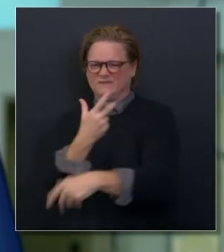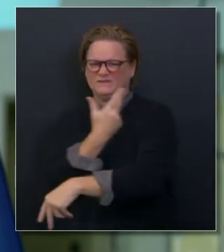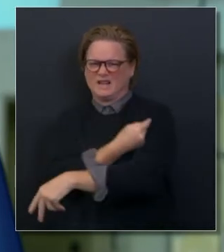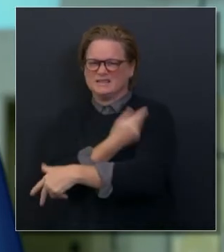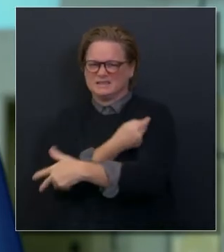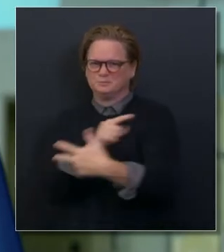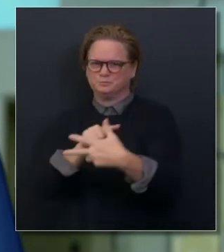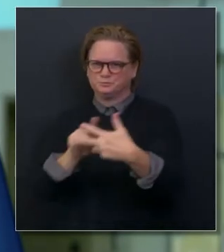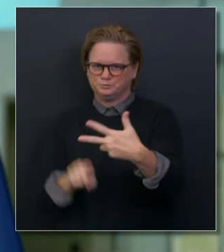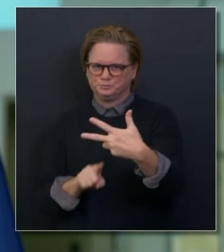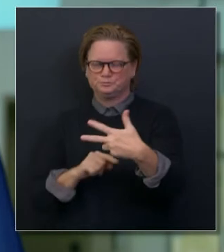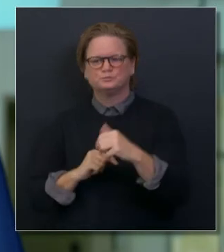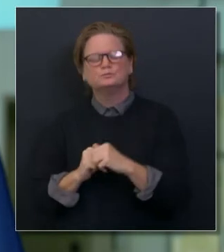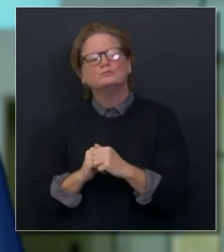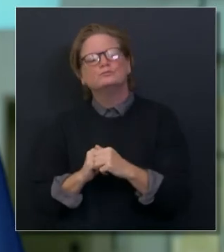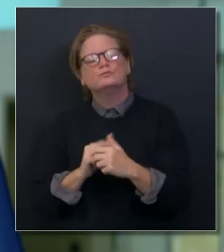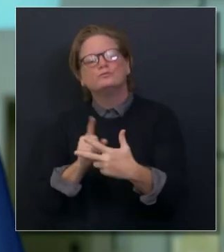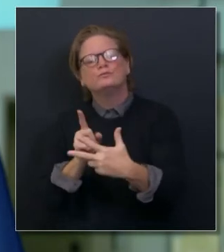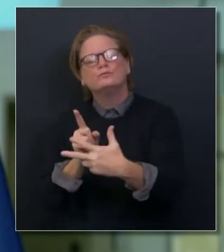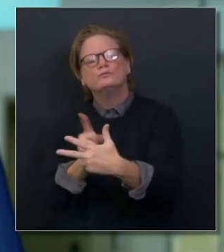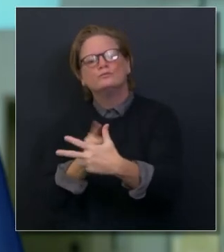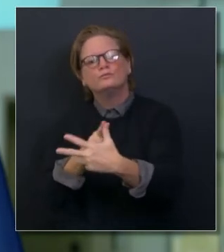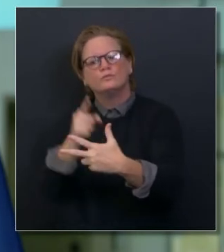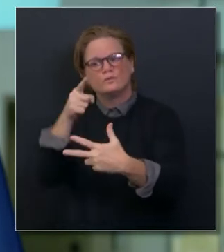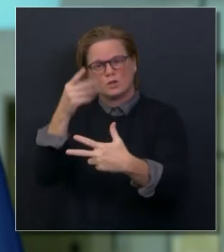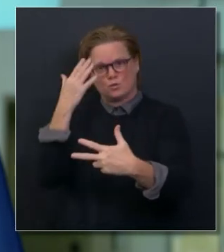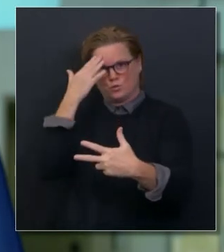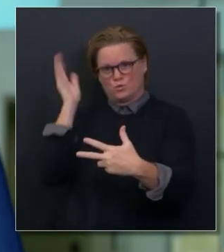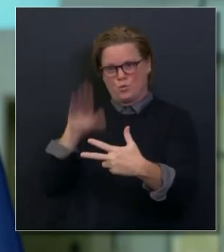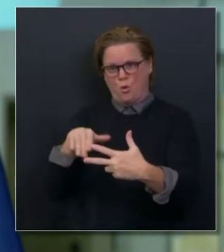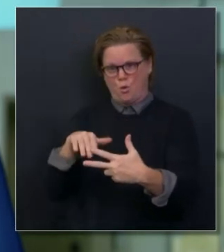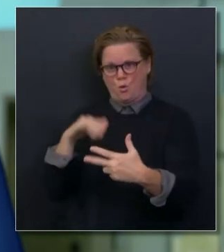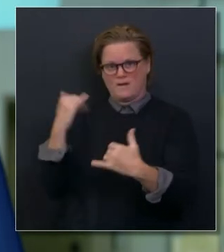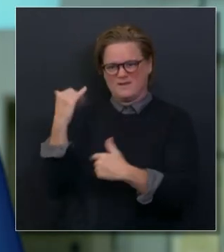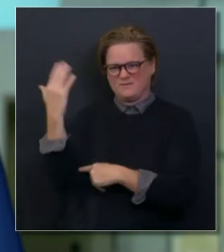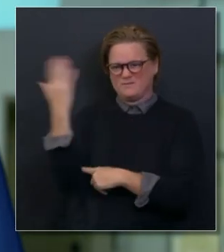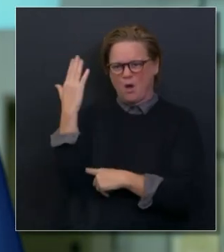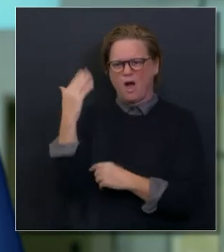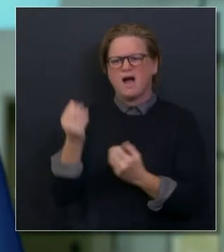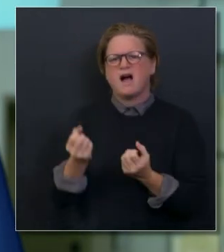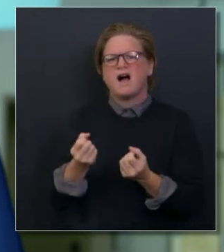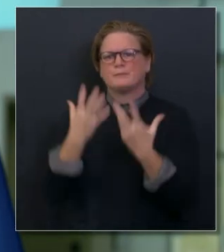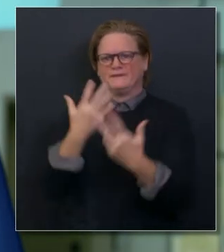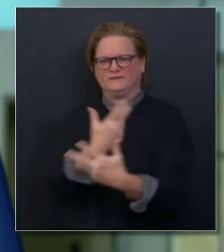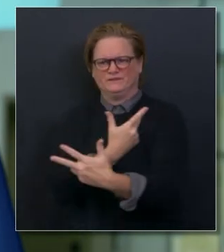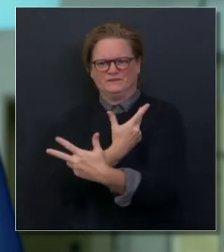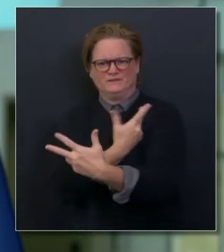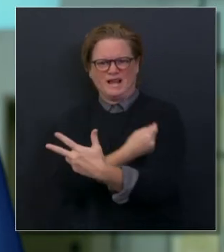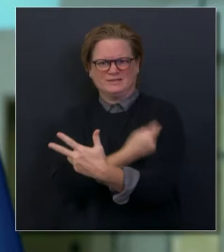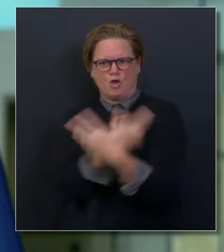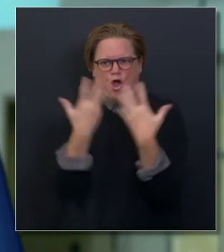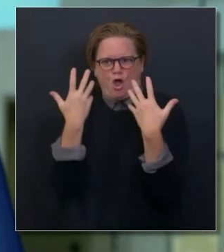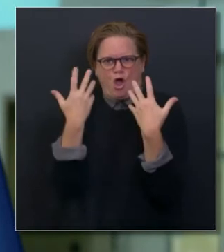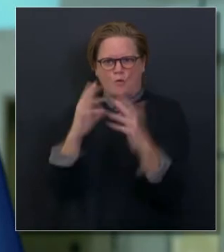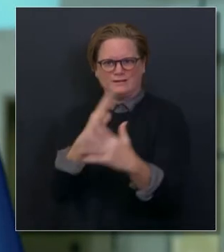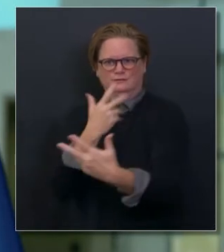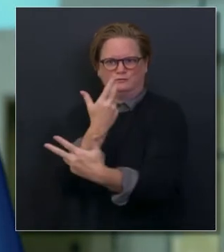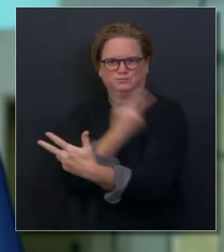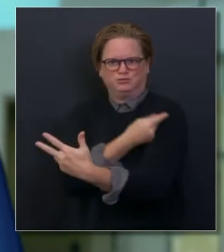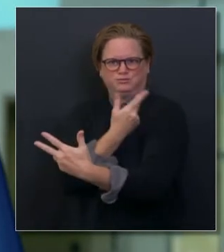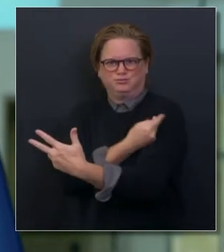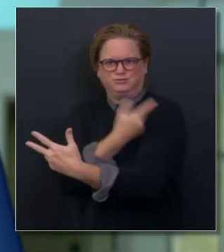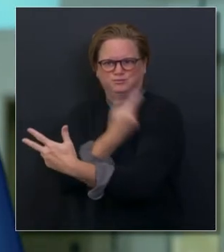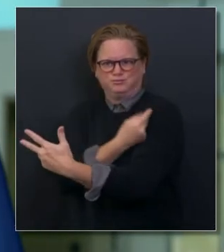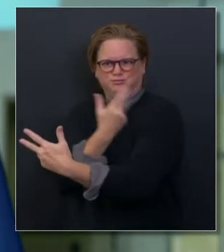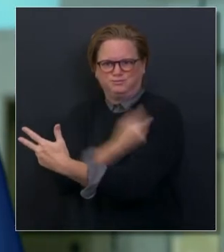las vacunas que se van a lanzar esta semana. ¿Sabe usted si de esta mañana cuántas vacunas se han